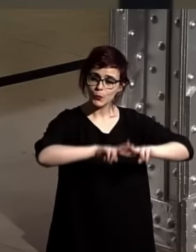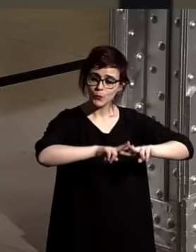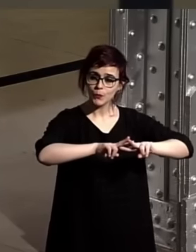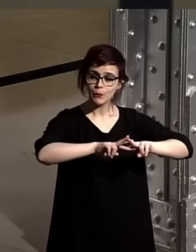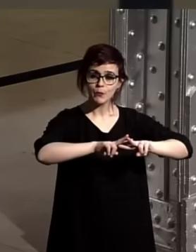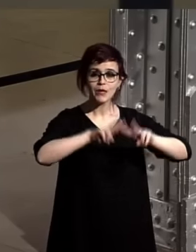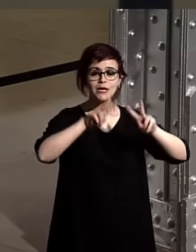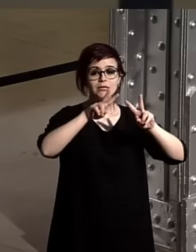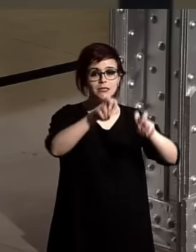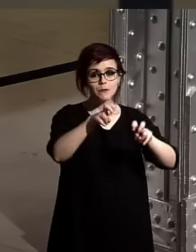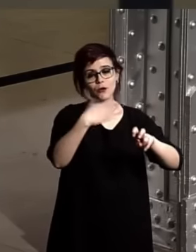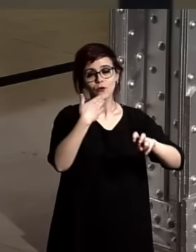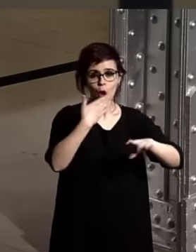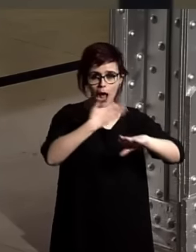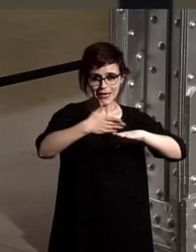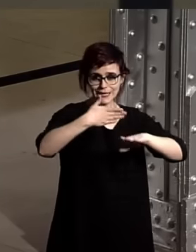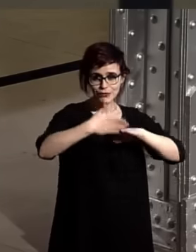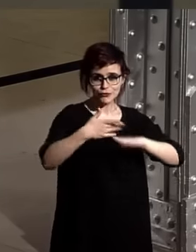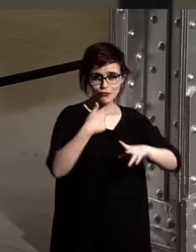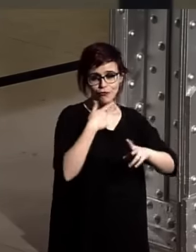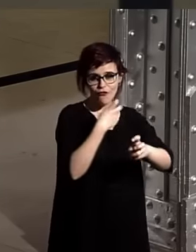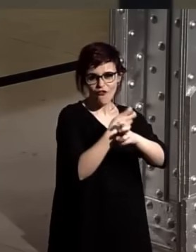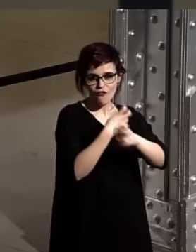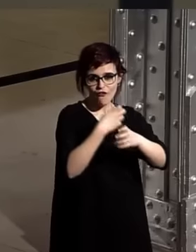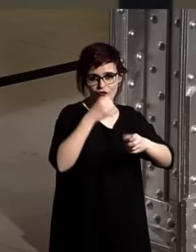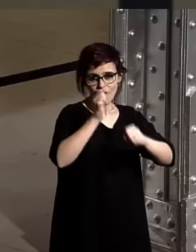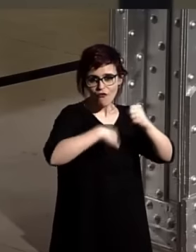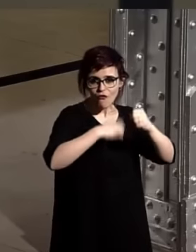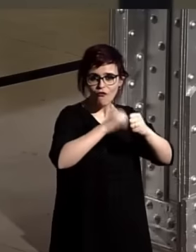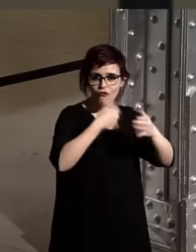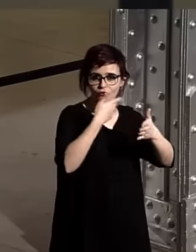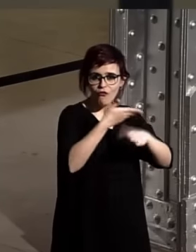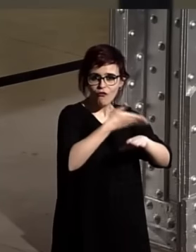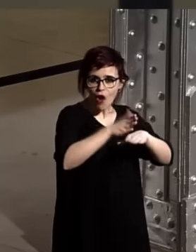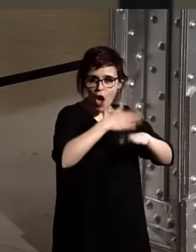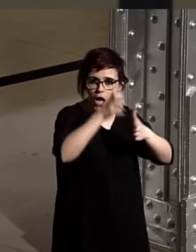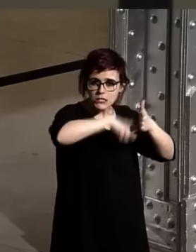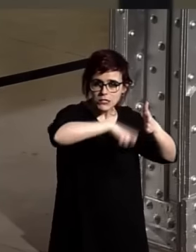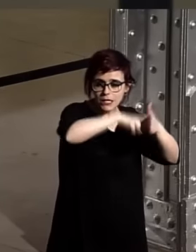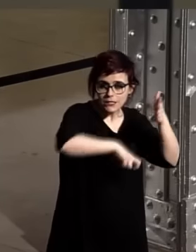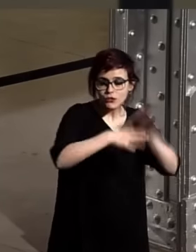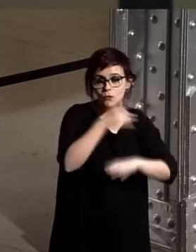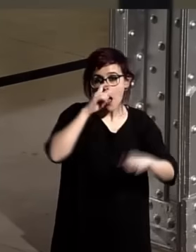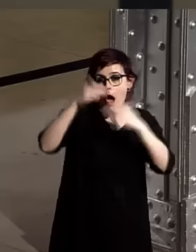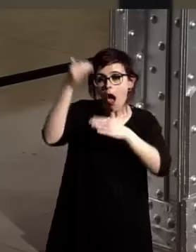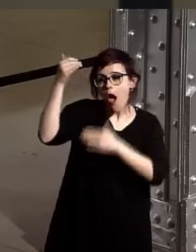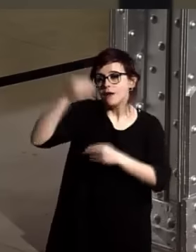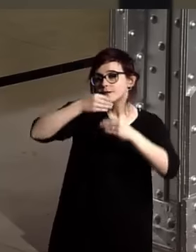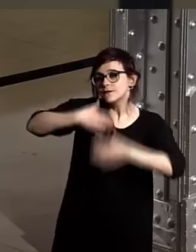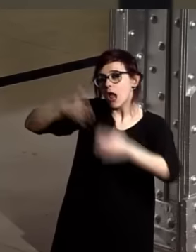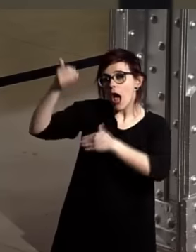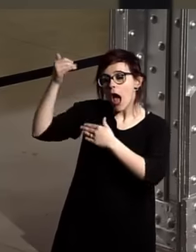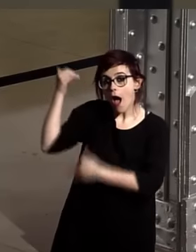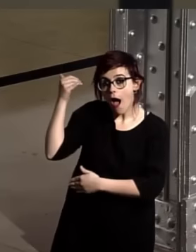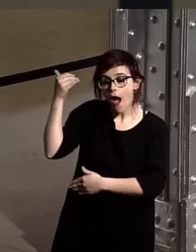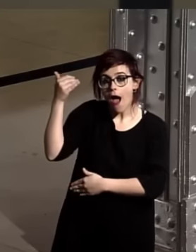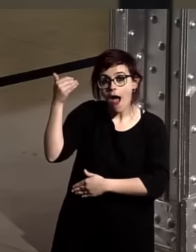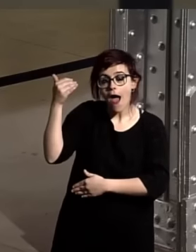entre los restos fósiles para averiguar Qué sucedió en el pasado con nosotros y con nuestros antepasados